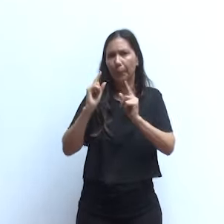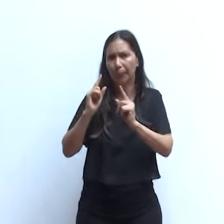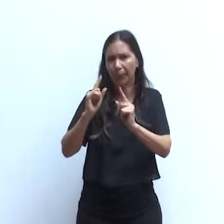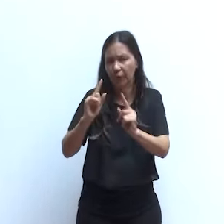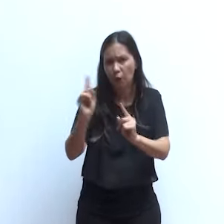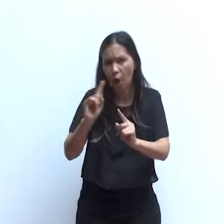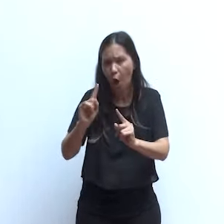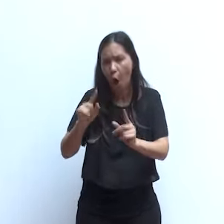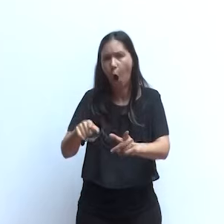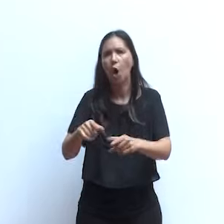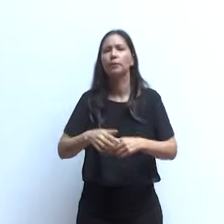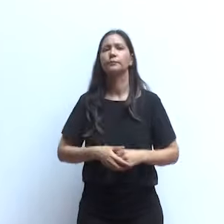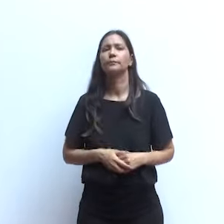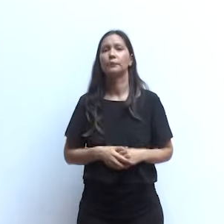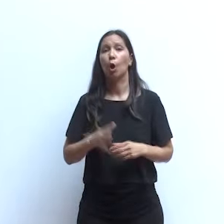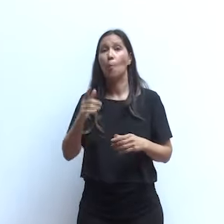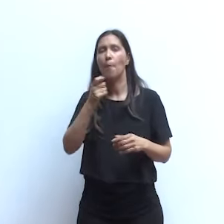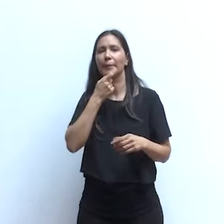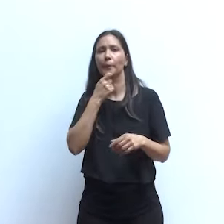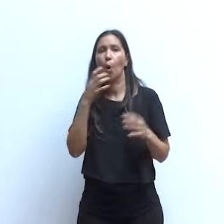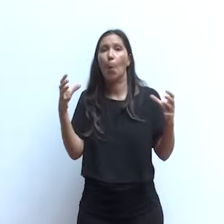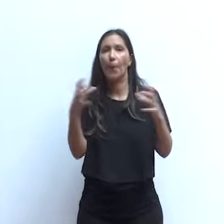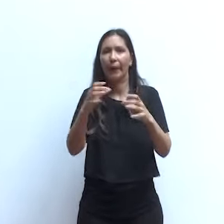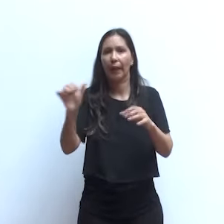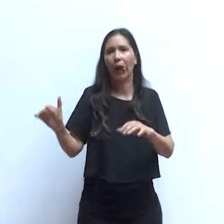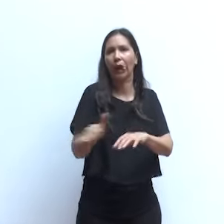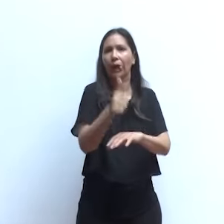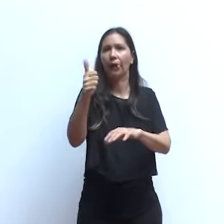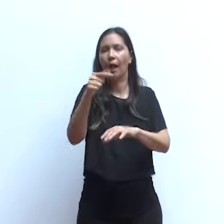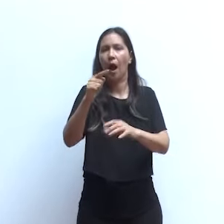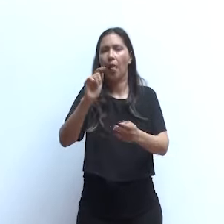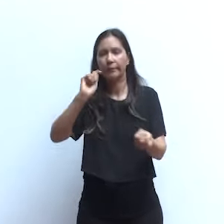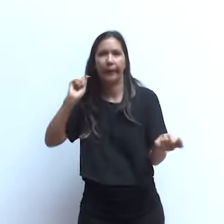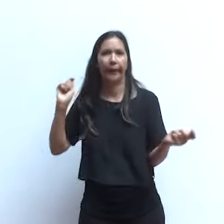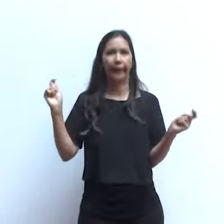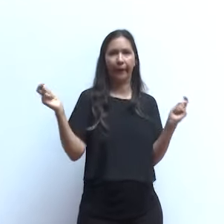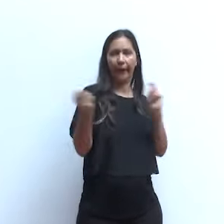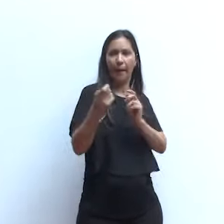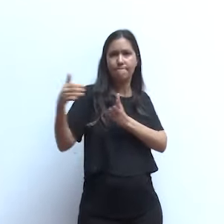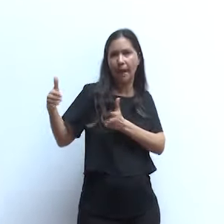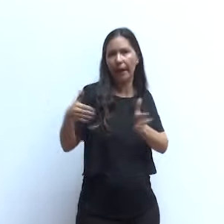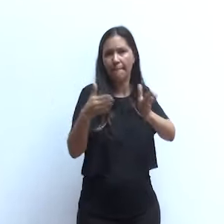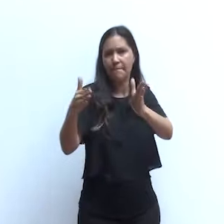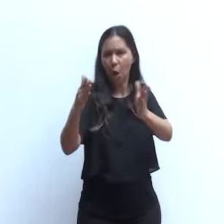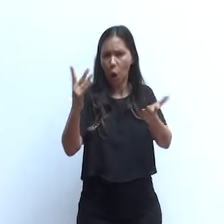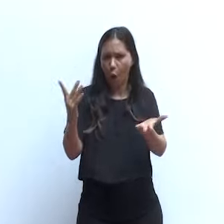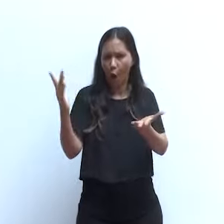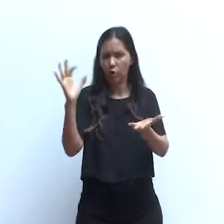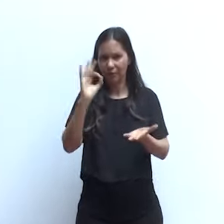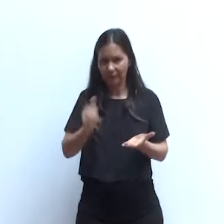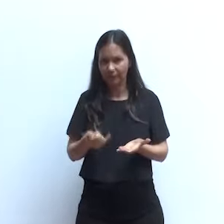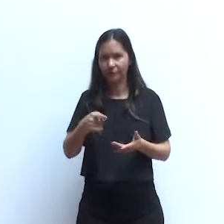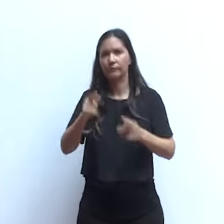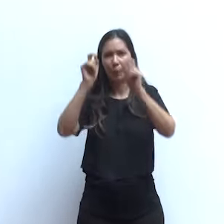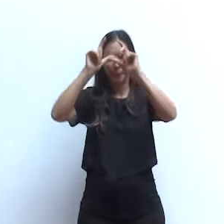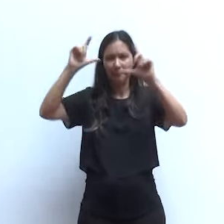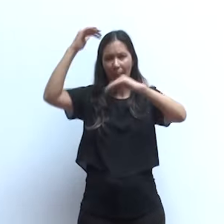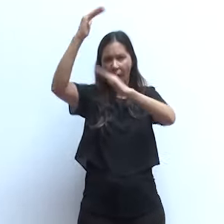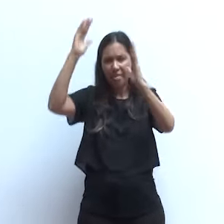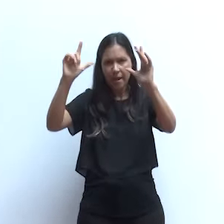el triunfo de un partido implica también un cambio de rumbo un cambio de paradigma porque partimos muchas veces del presupuesto de